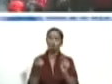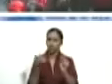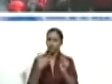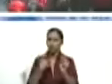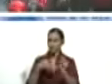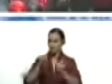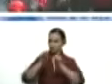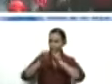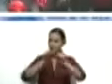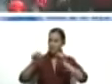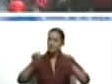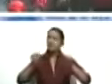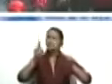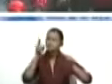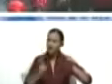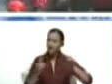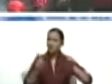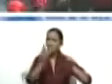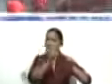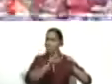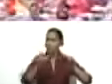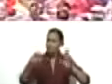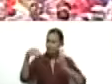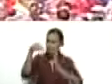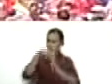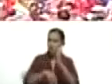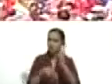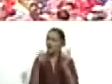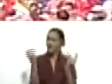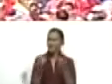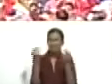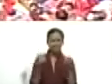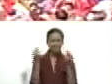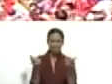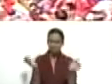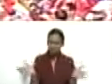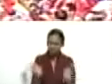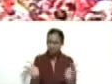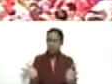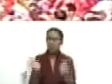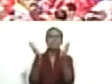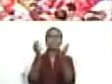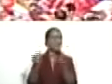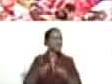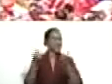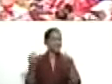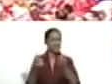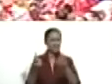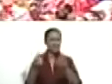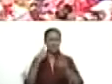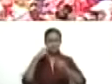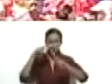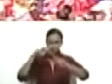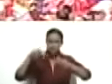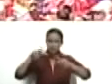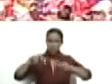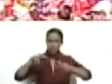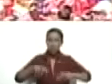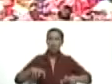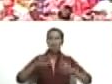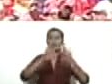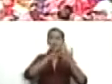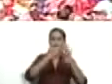a profundizar y acelerar desde las catacumbas de nuestro pueblo el